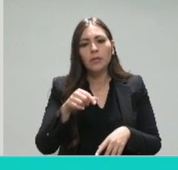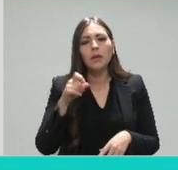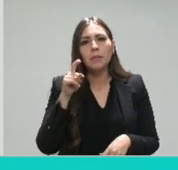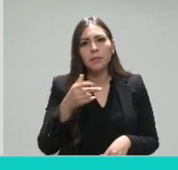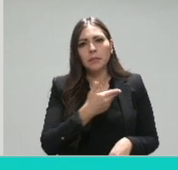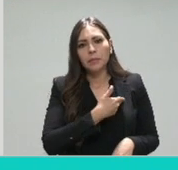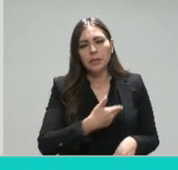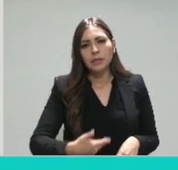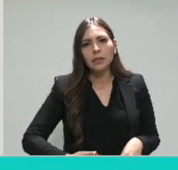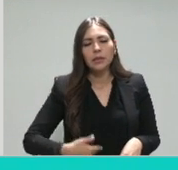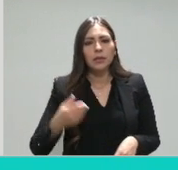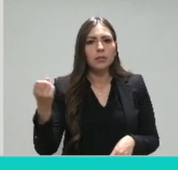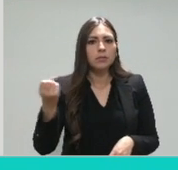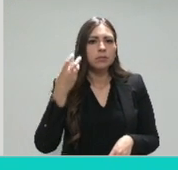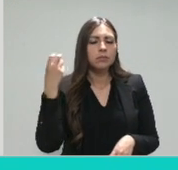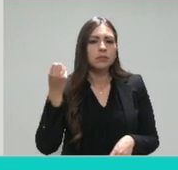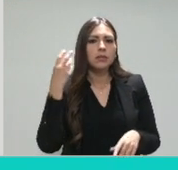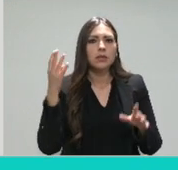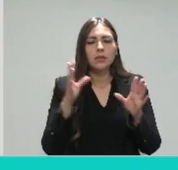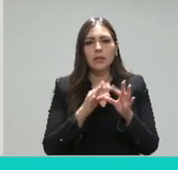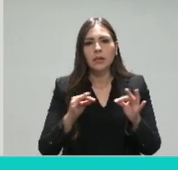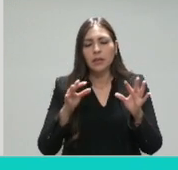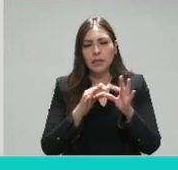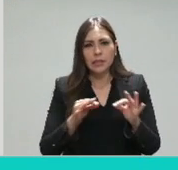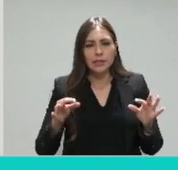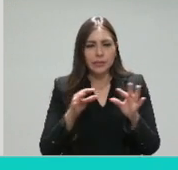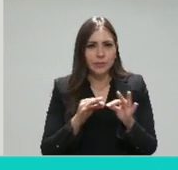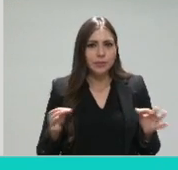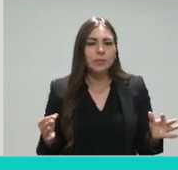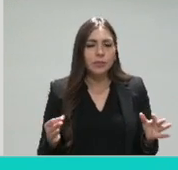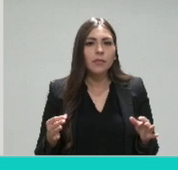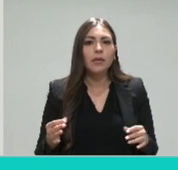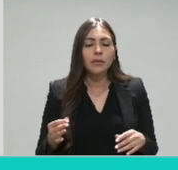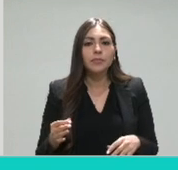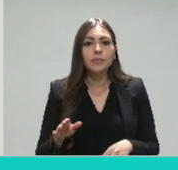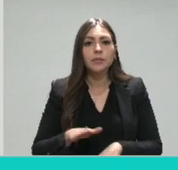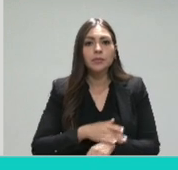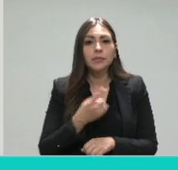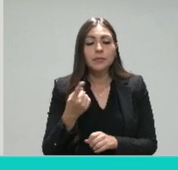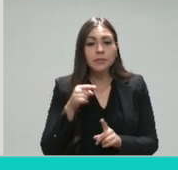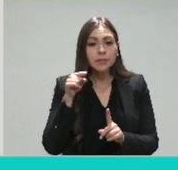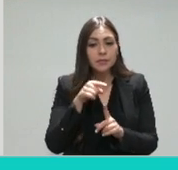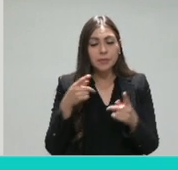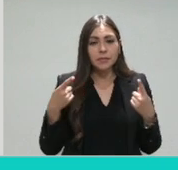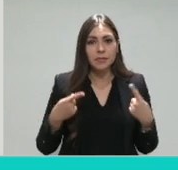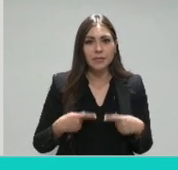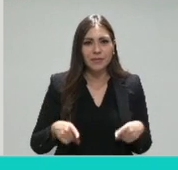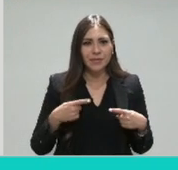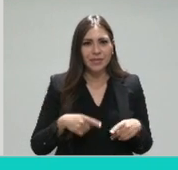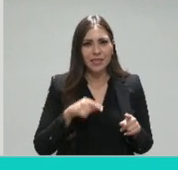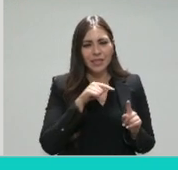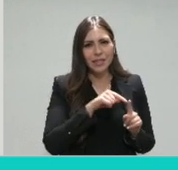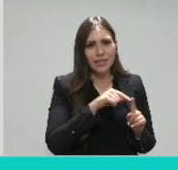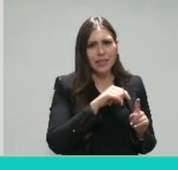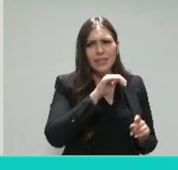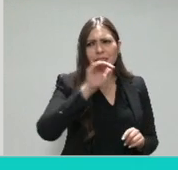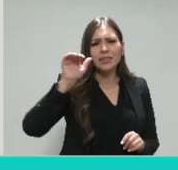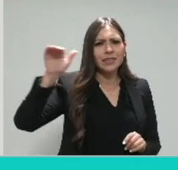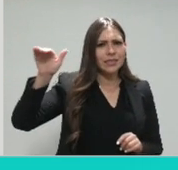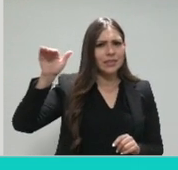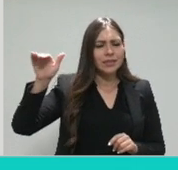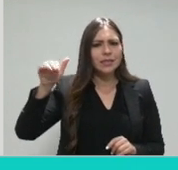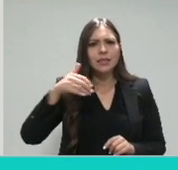por el presidente de la República, cuestiones que en el caso en particular, la persona recurrente desea